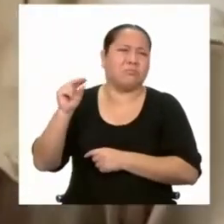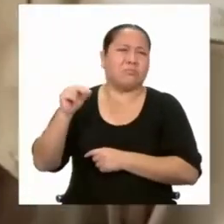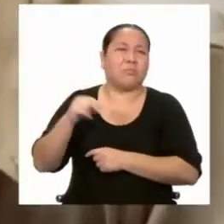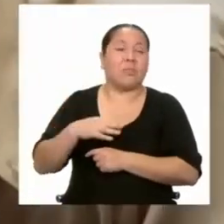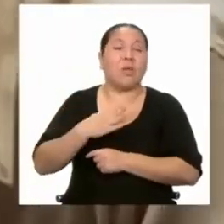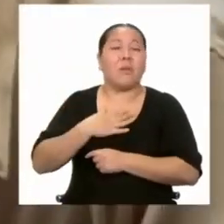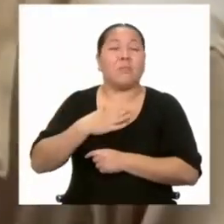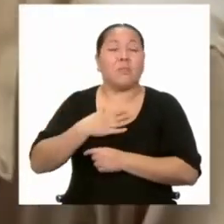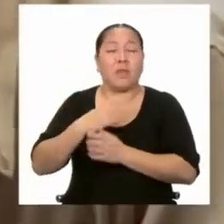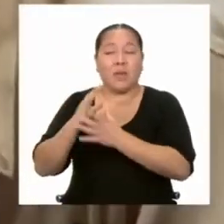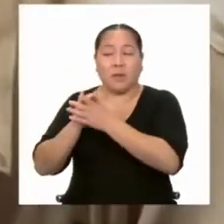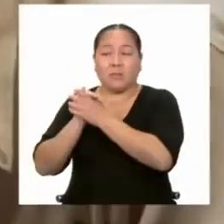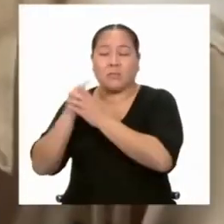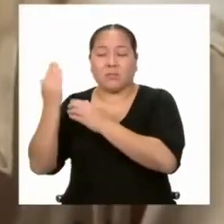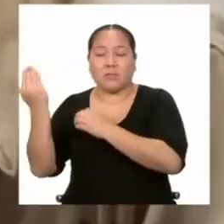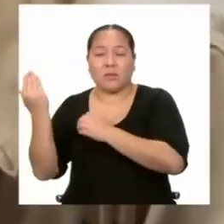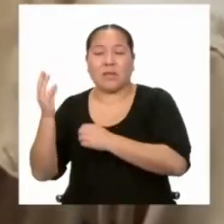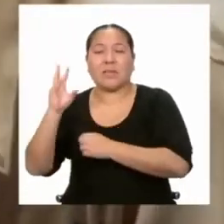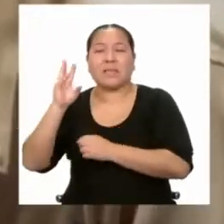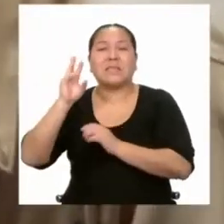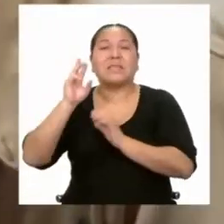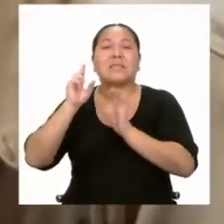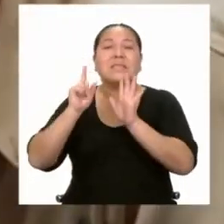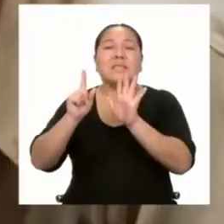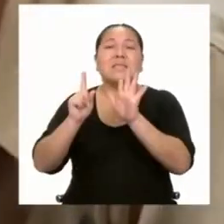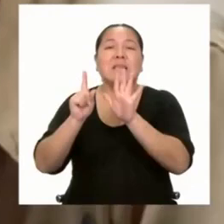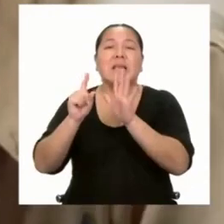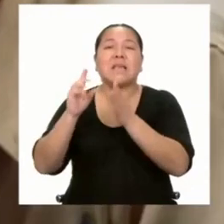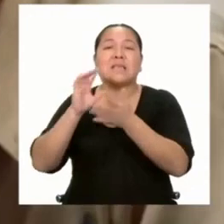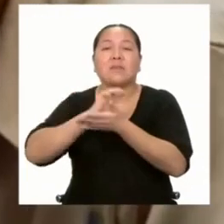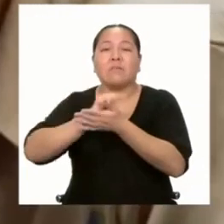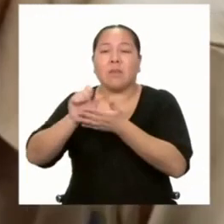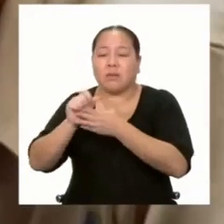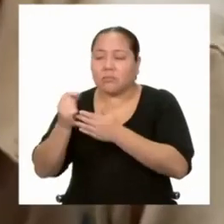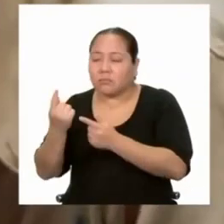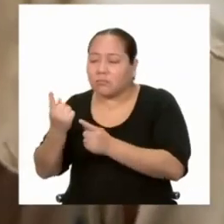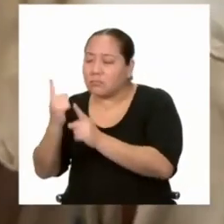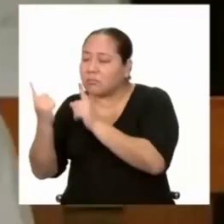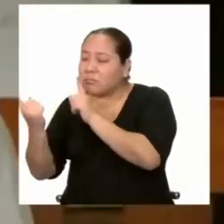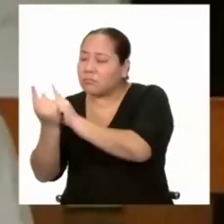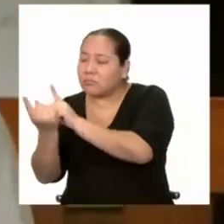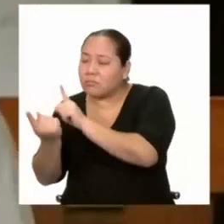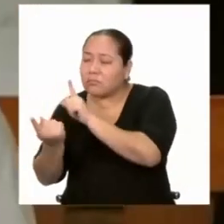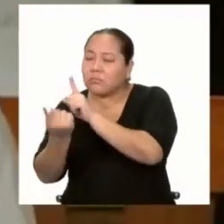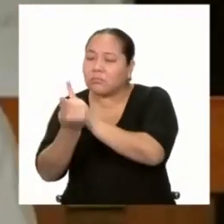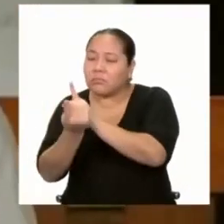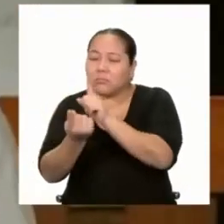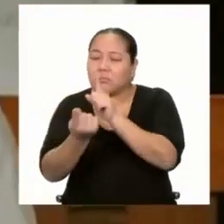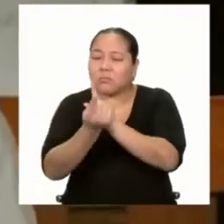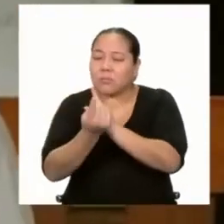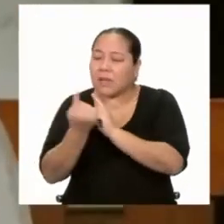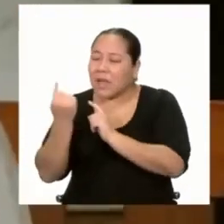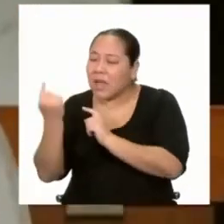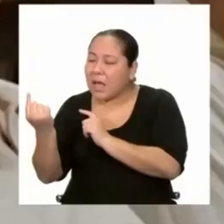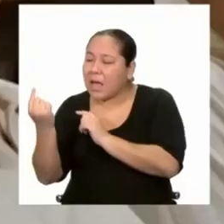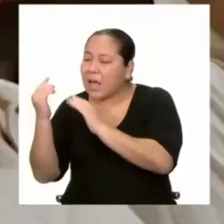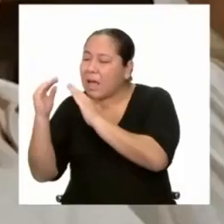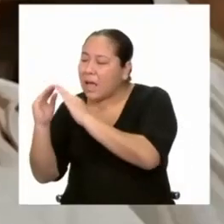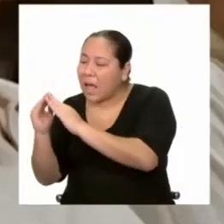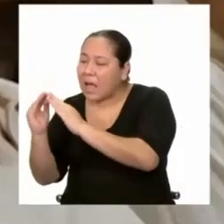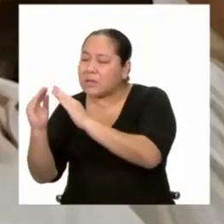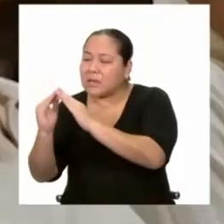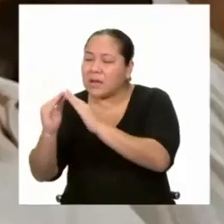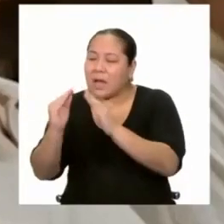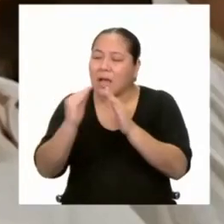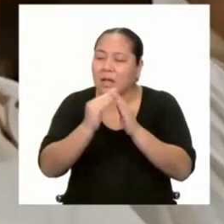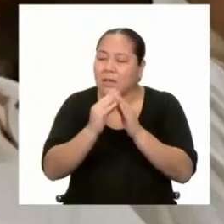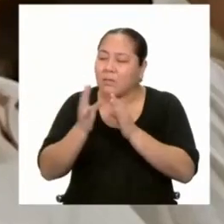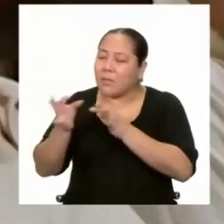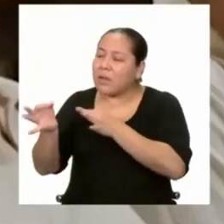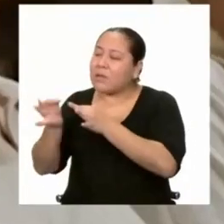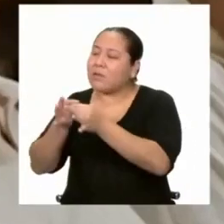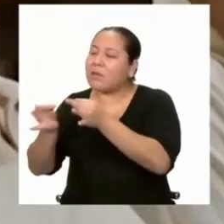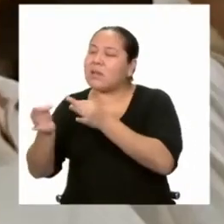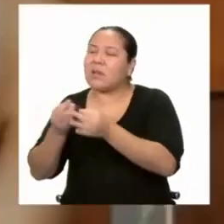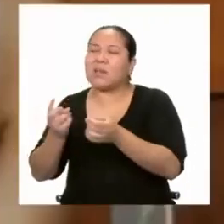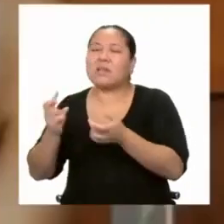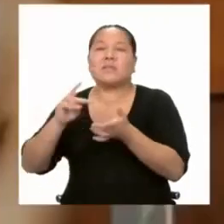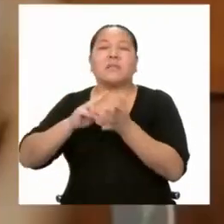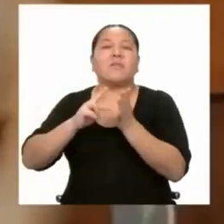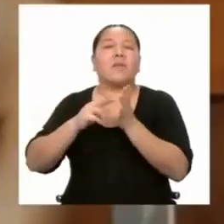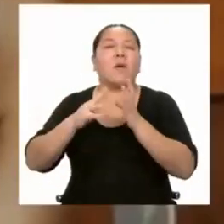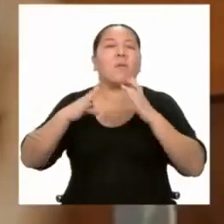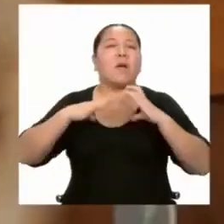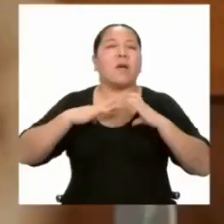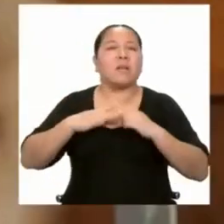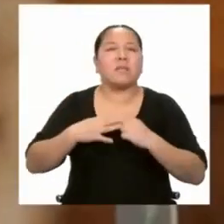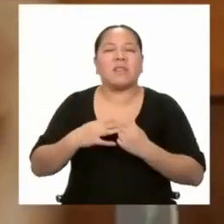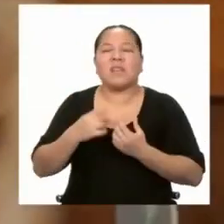6 meses visitando casa por casa a las familias de la comunidad para explicarles qué cosa era una vacación, qué